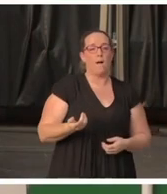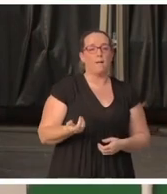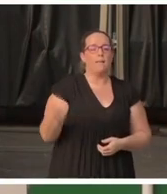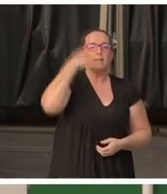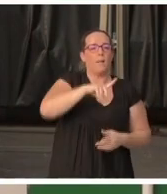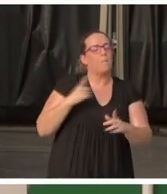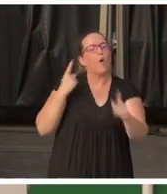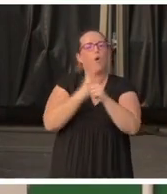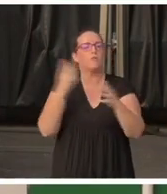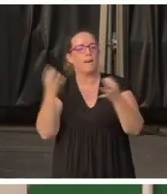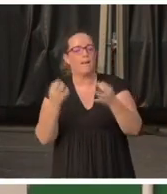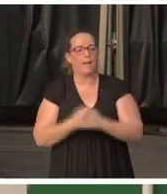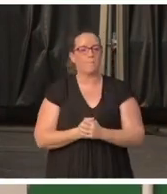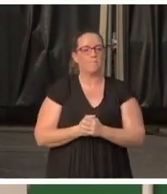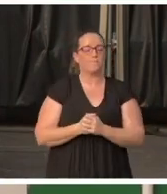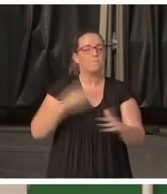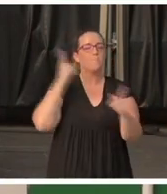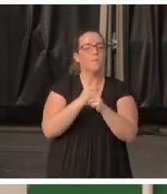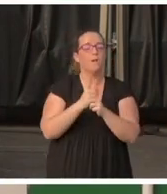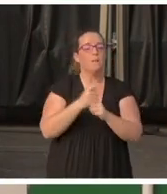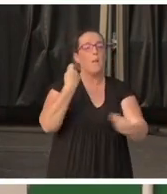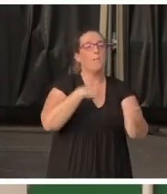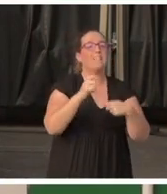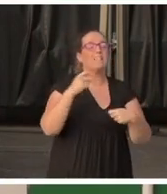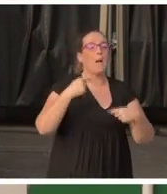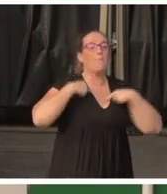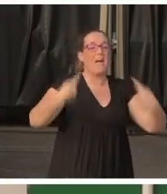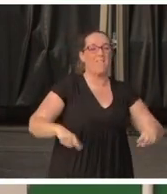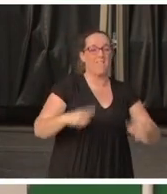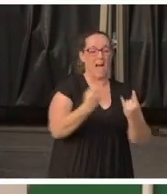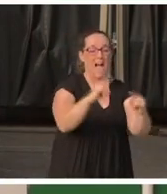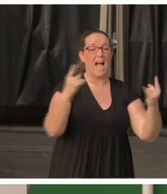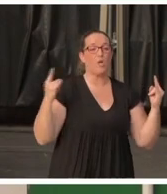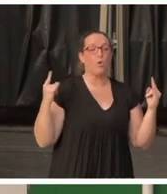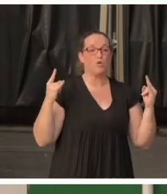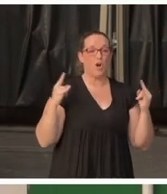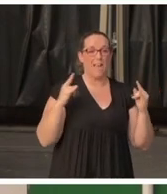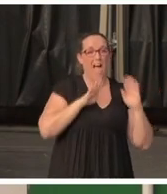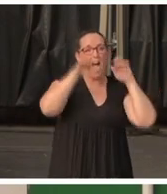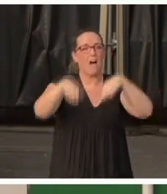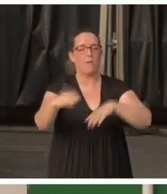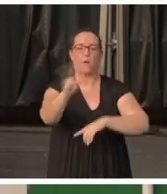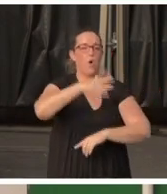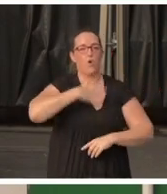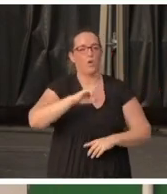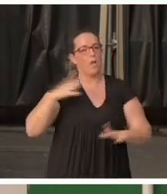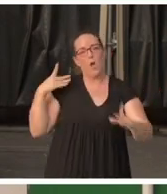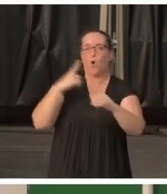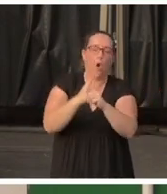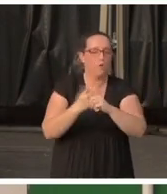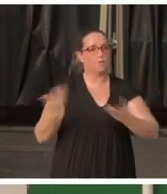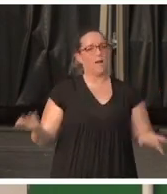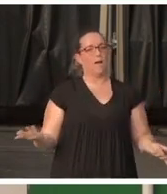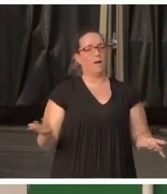También se han opuesto a prohibir la venta a pérdidas de los agricultores, de los campesinos de provincias como Córdoba. Y